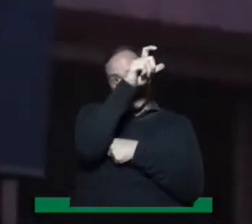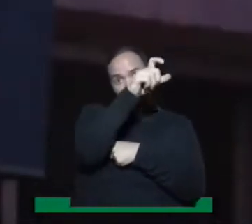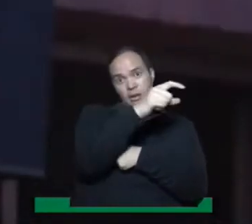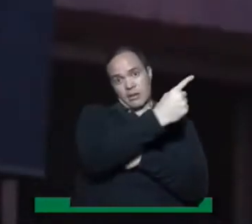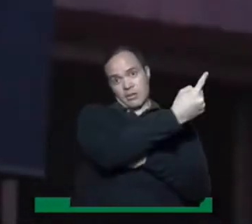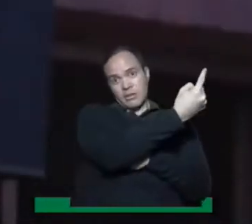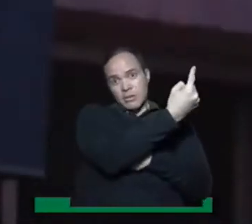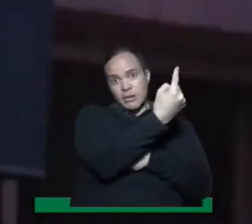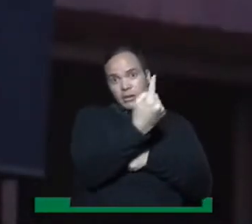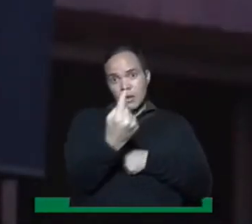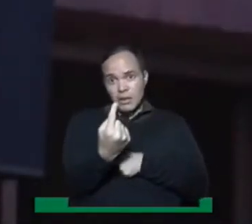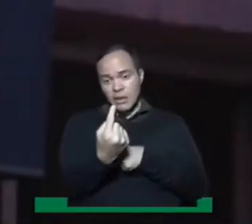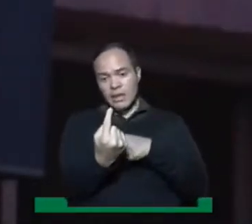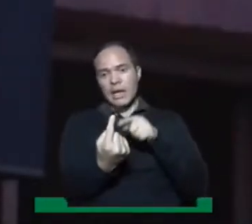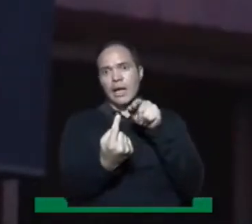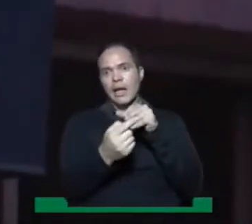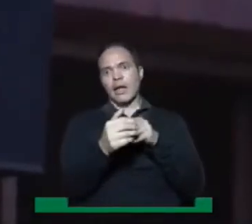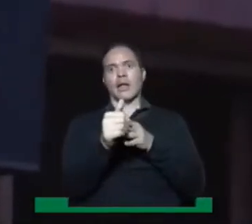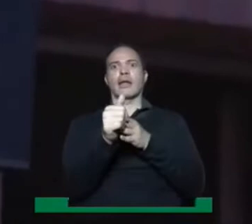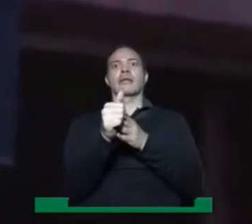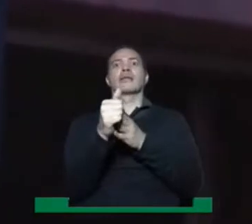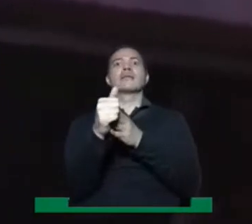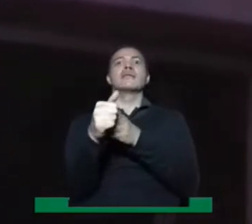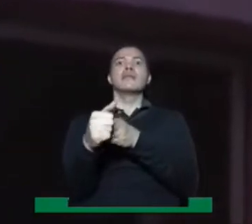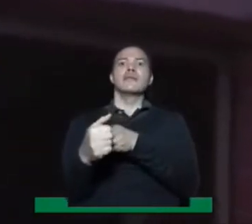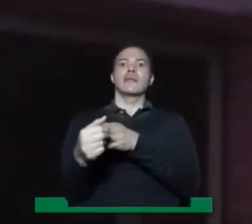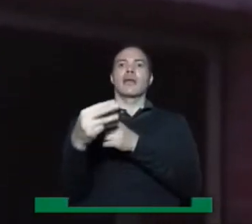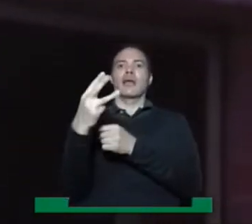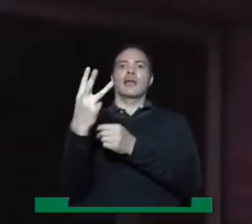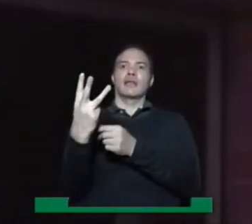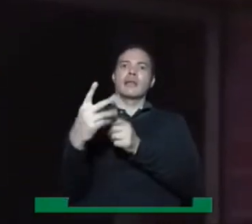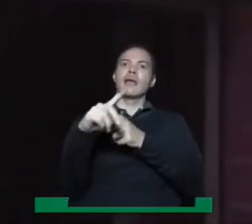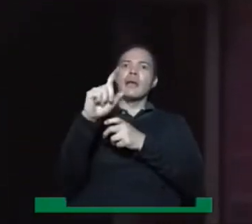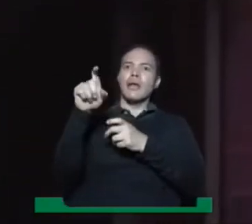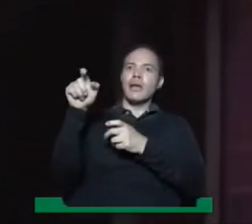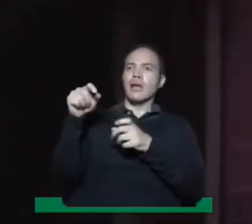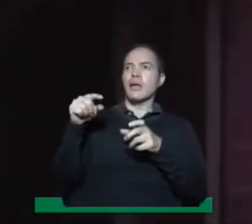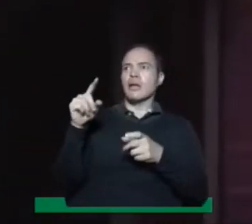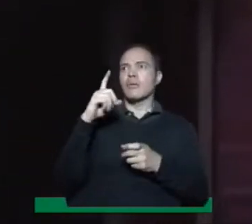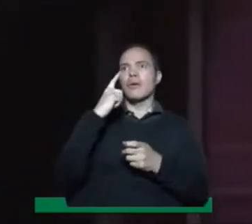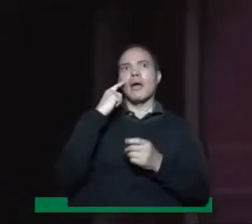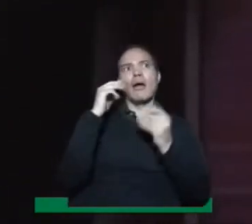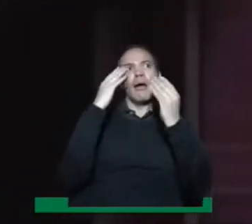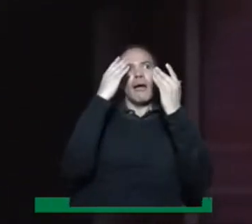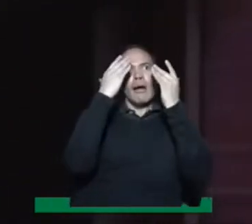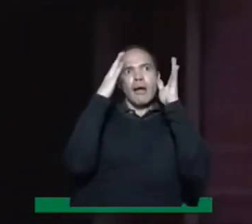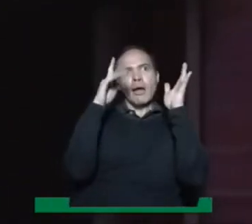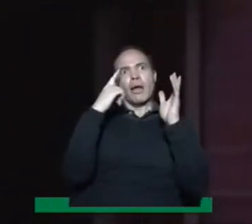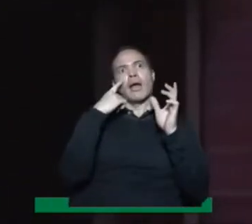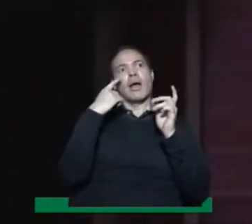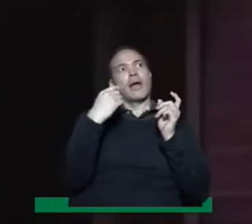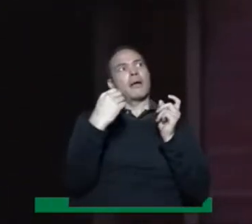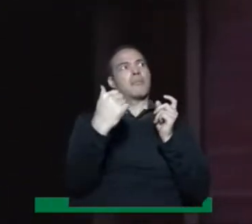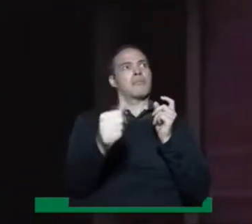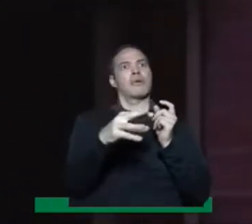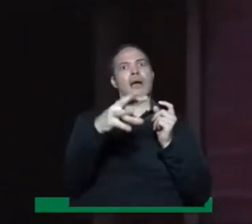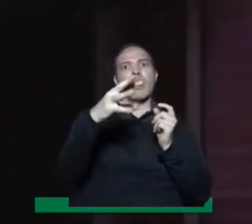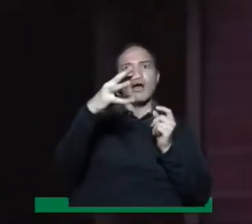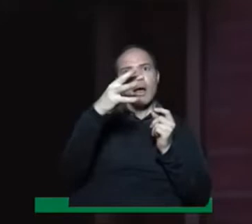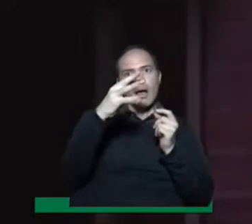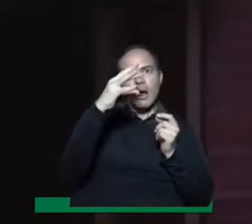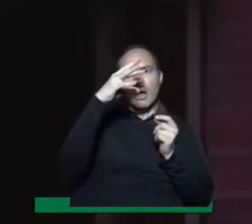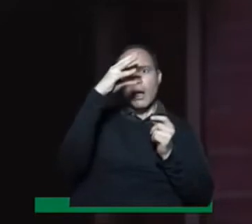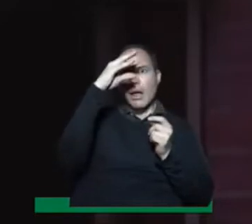suiza ese turista estaba todo contento eso busque tours más personalizado no sabía que era la primera experiencia que estábamos